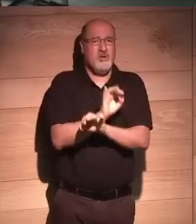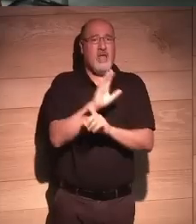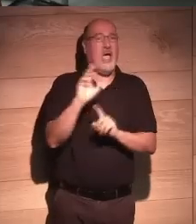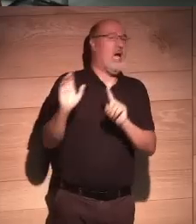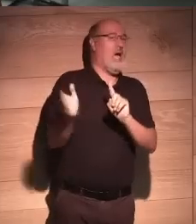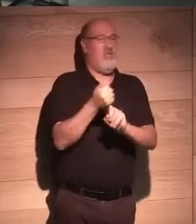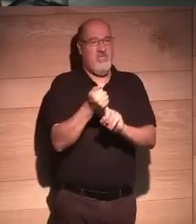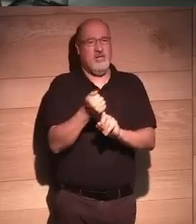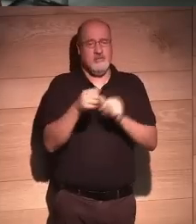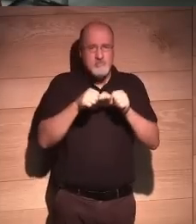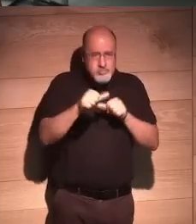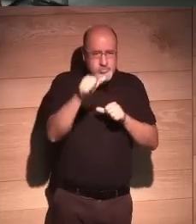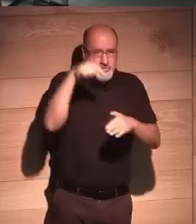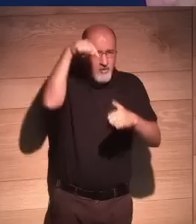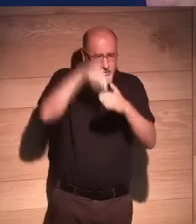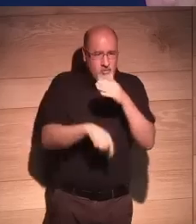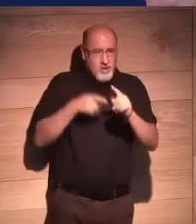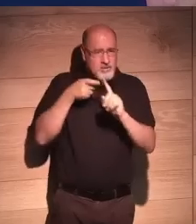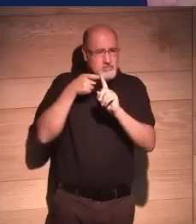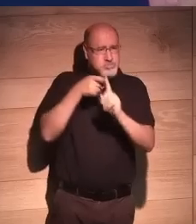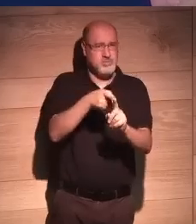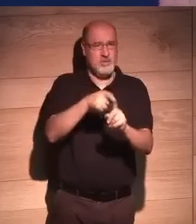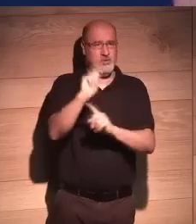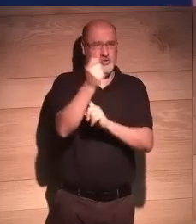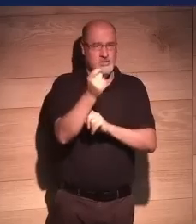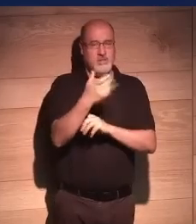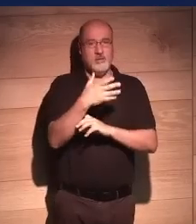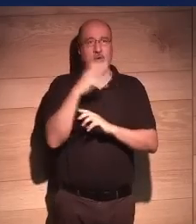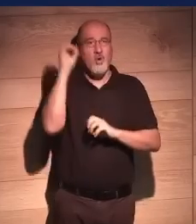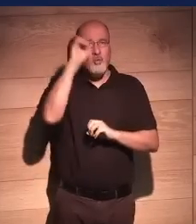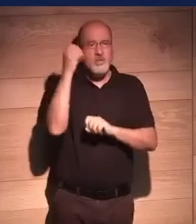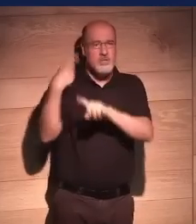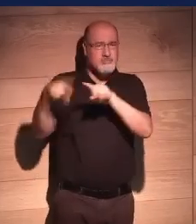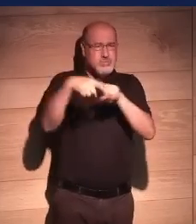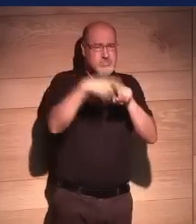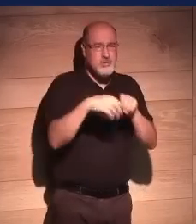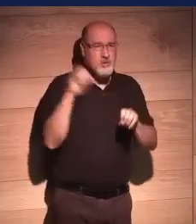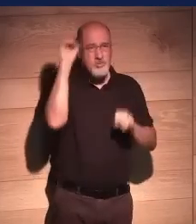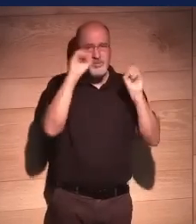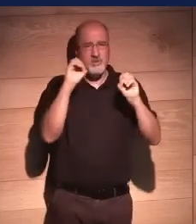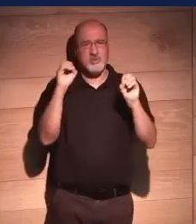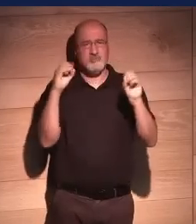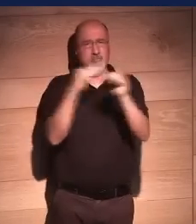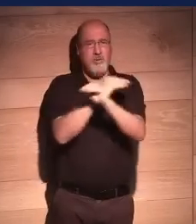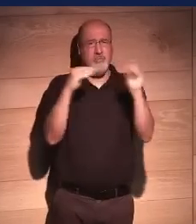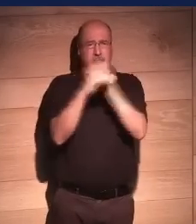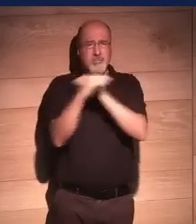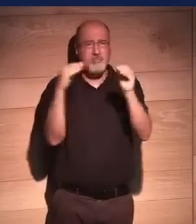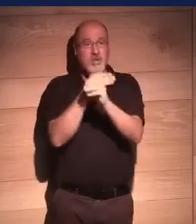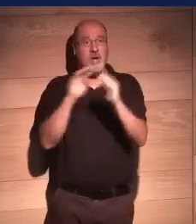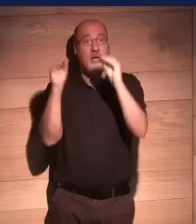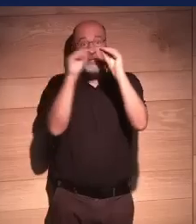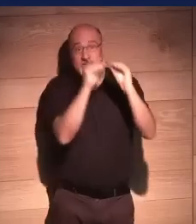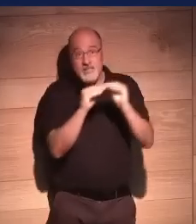y que jueguen a fondo. Distintos puntos de vista, que pueda haber gente que piensa así, que piensa asá, pero que